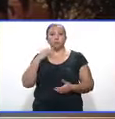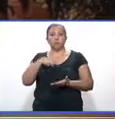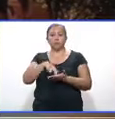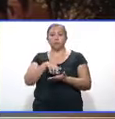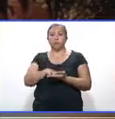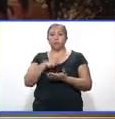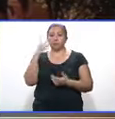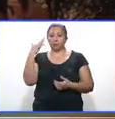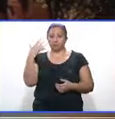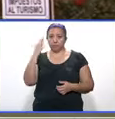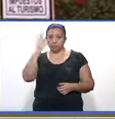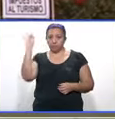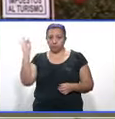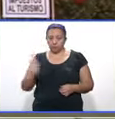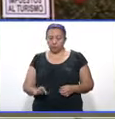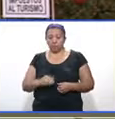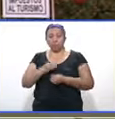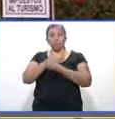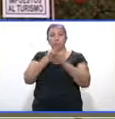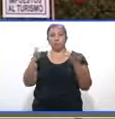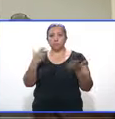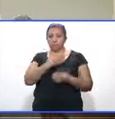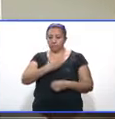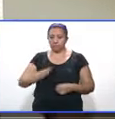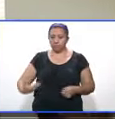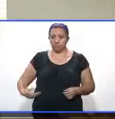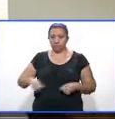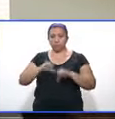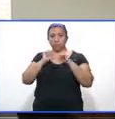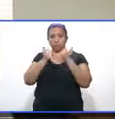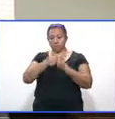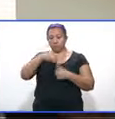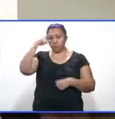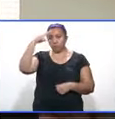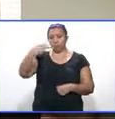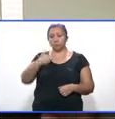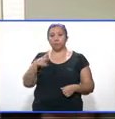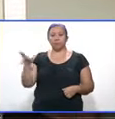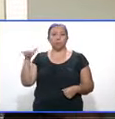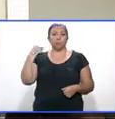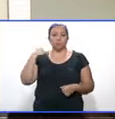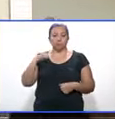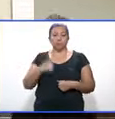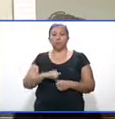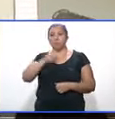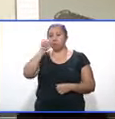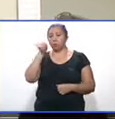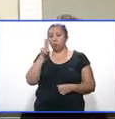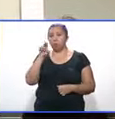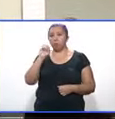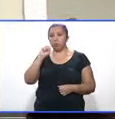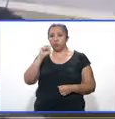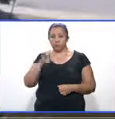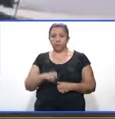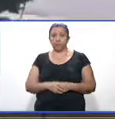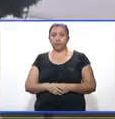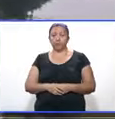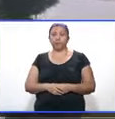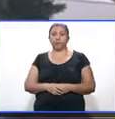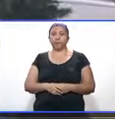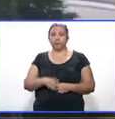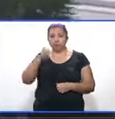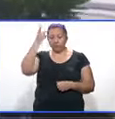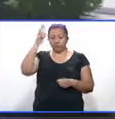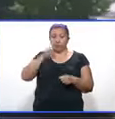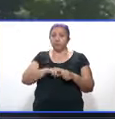el 55%, informó el presidente de la Asociación Mexicana de Hoteles en Yucatán, Juan José Martín Pacheco. El